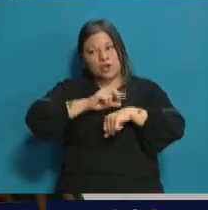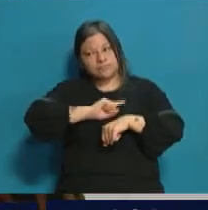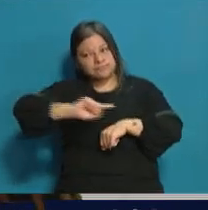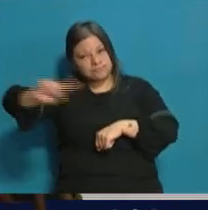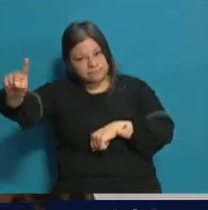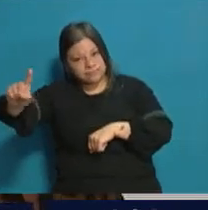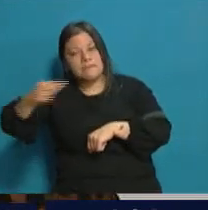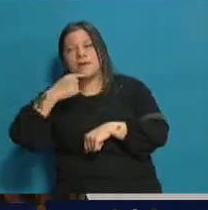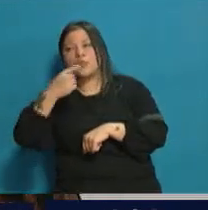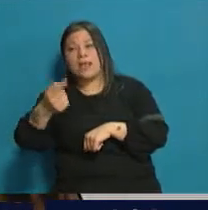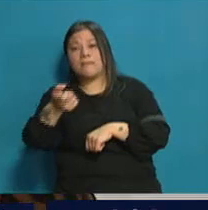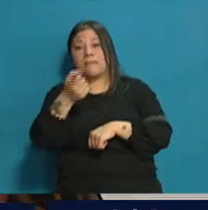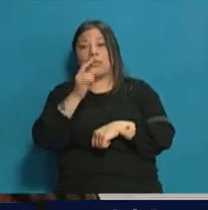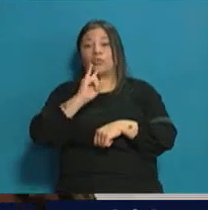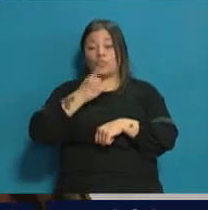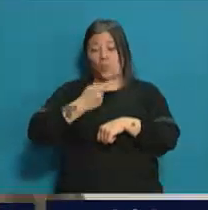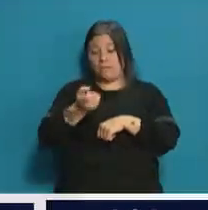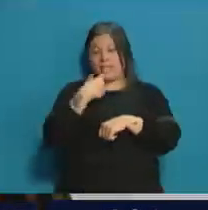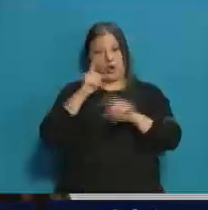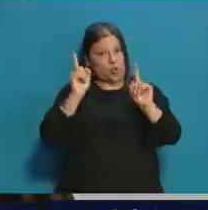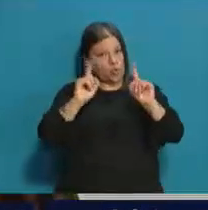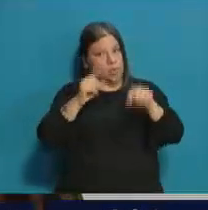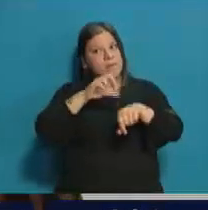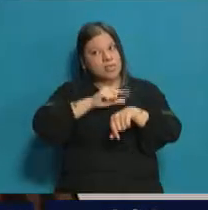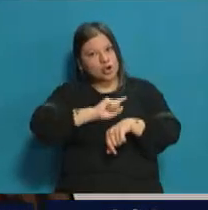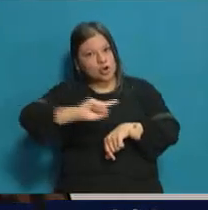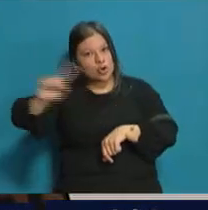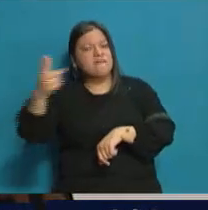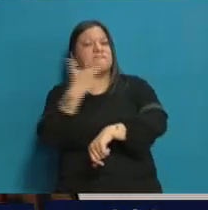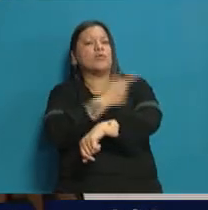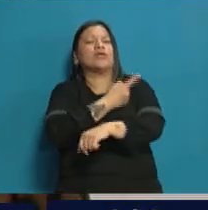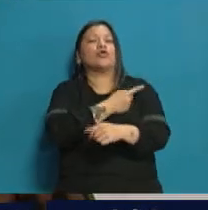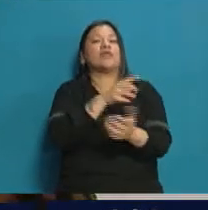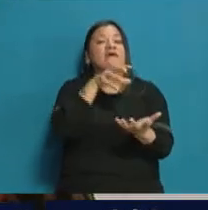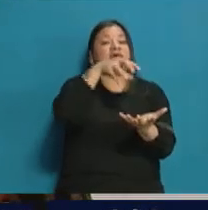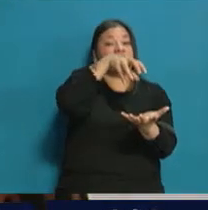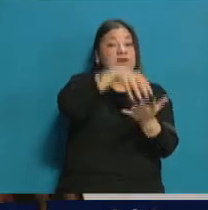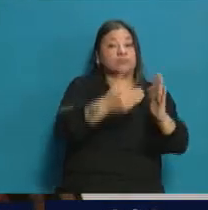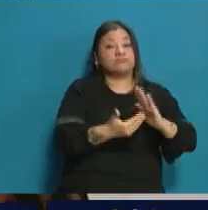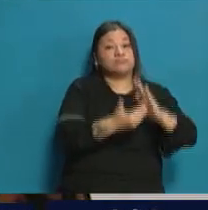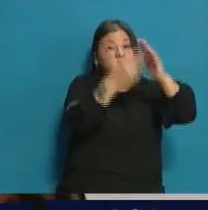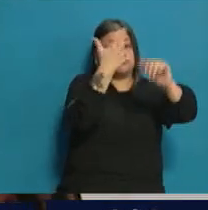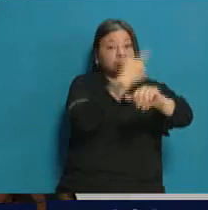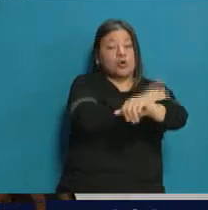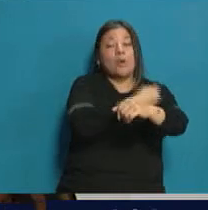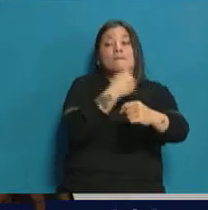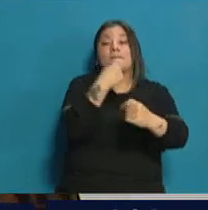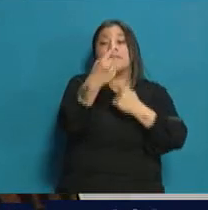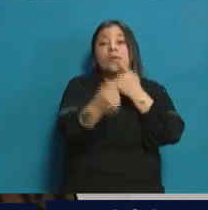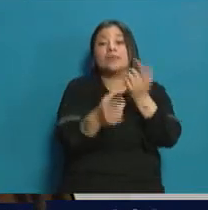nos automediquemos y sigamos con las medidas de autocuidado. Podemos vacunarnos en el vacunatorio central o consultar cuáles son los